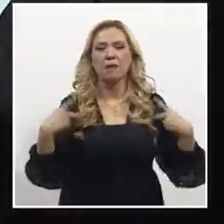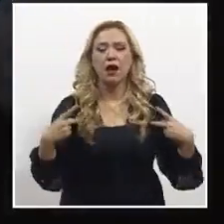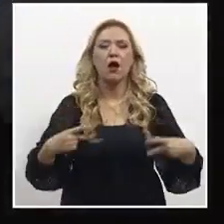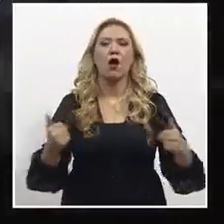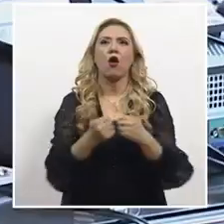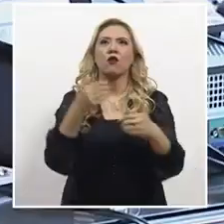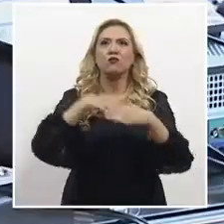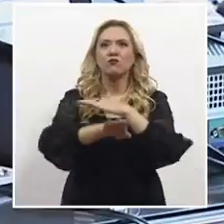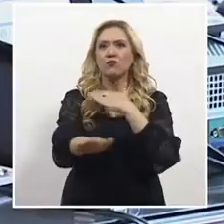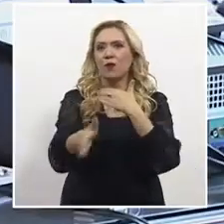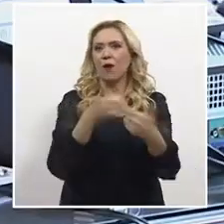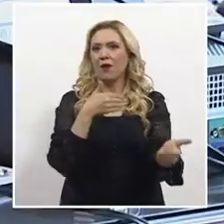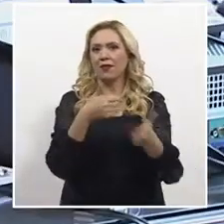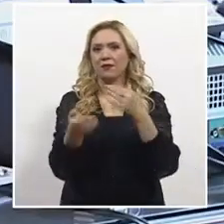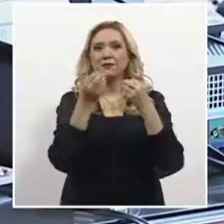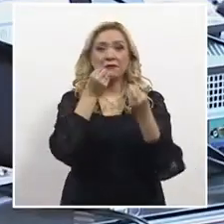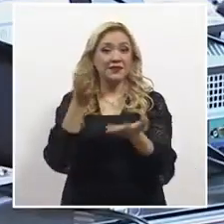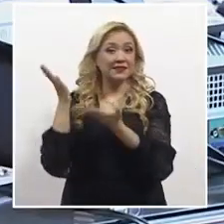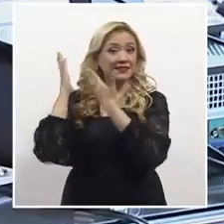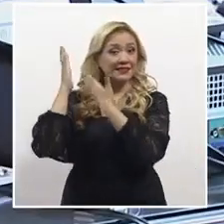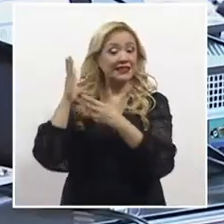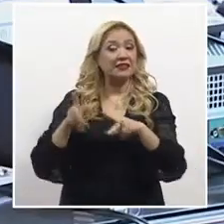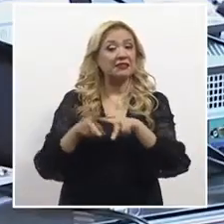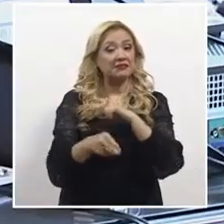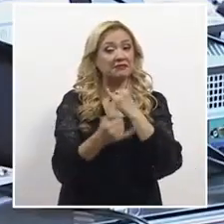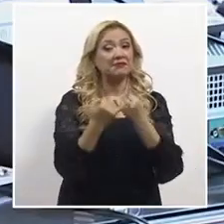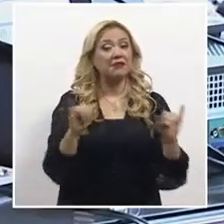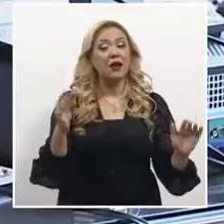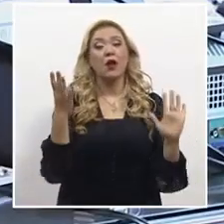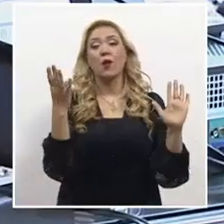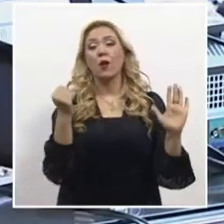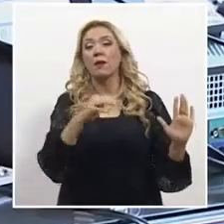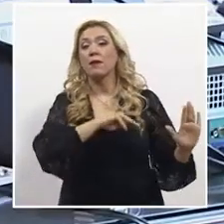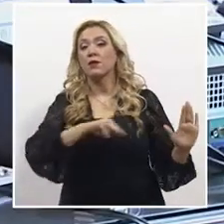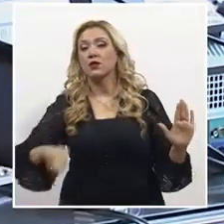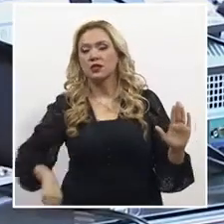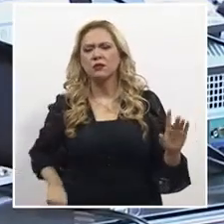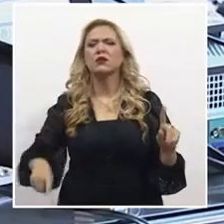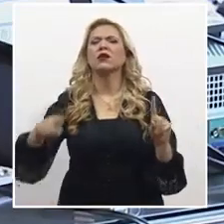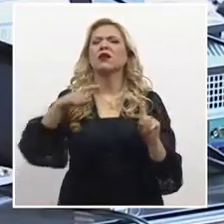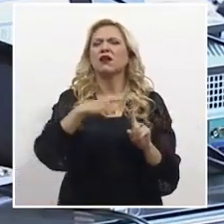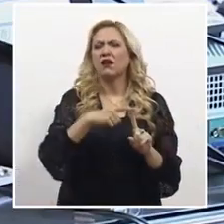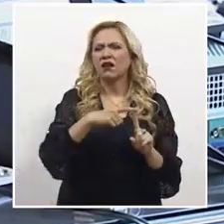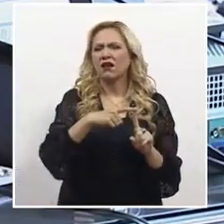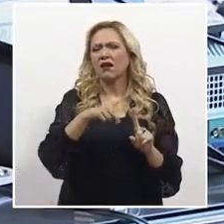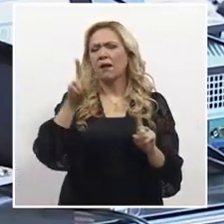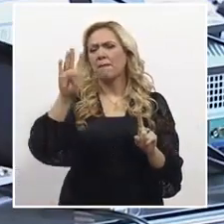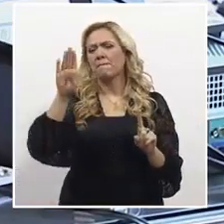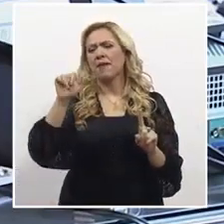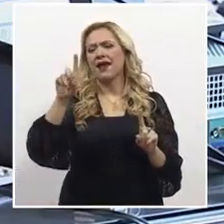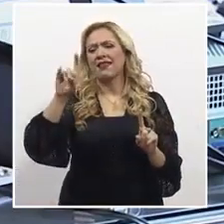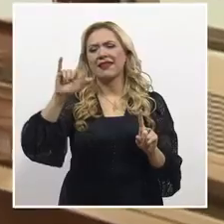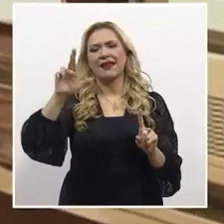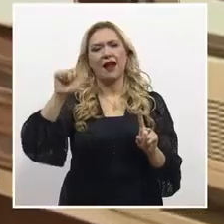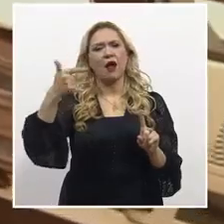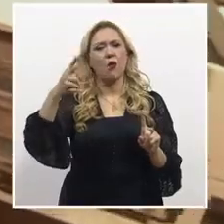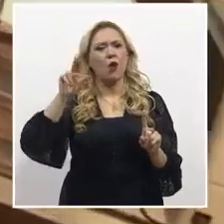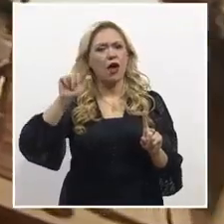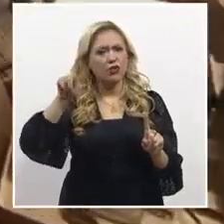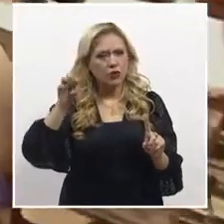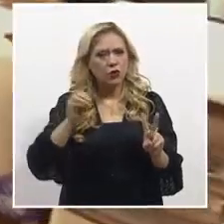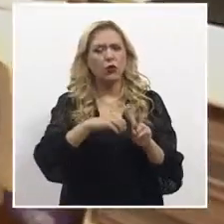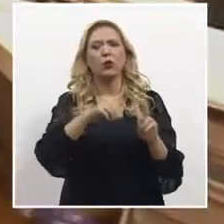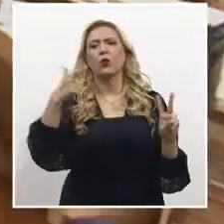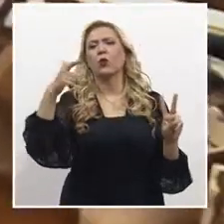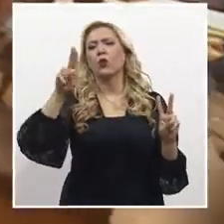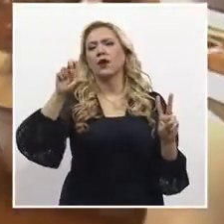espacios modernos. El nuevo centro tendrá competencia en 9 municipios, entre los que se encuentran los de Badiraguato, Angostura, Guasave